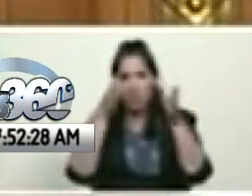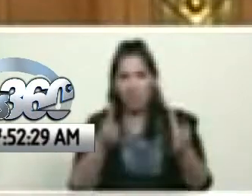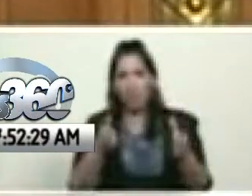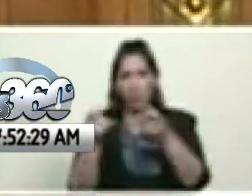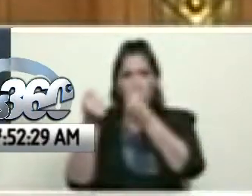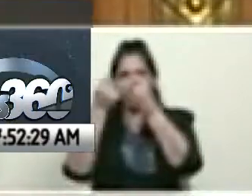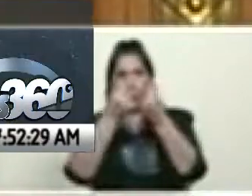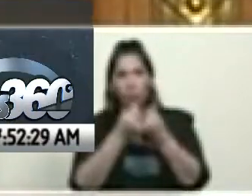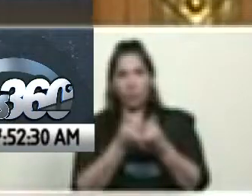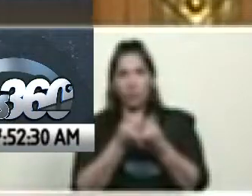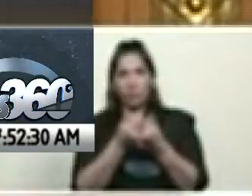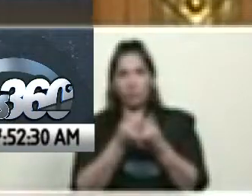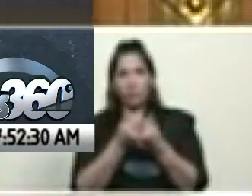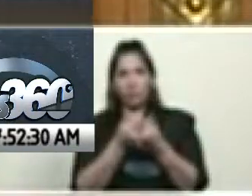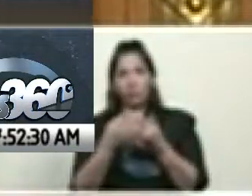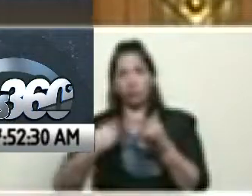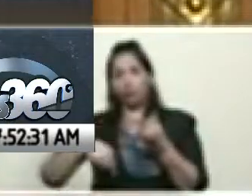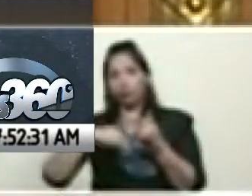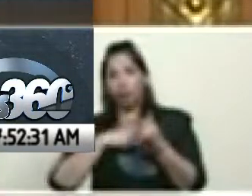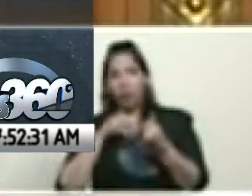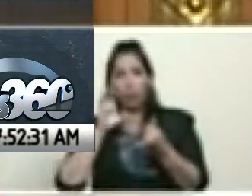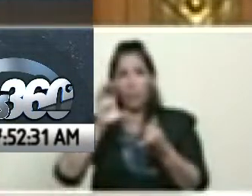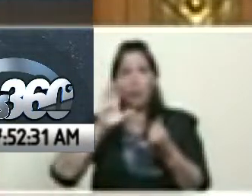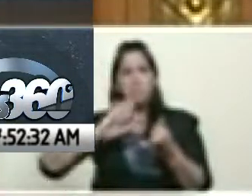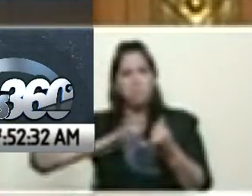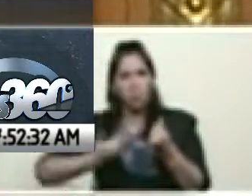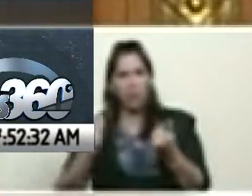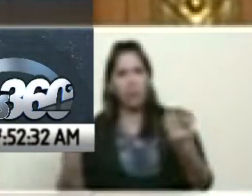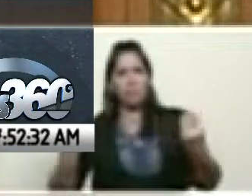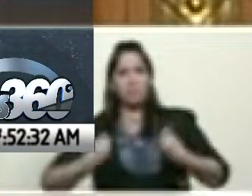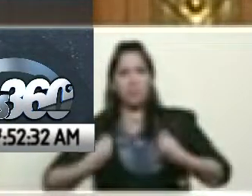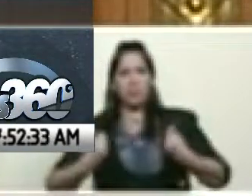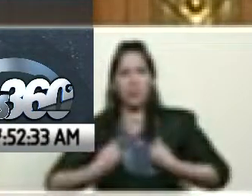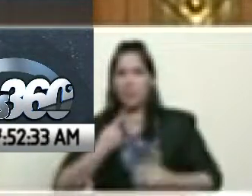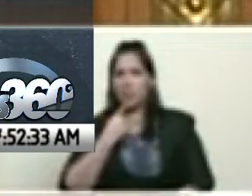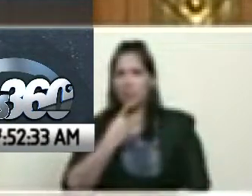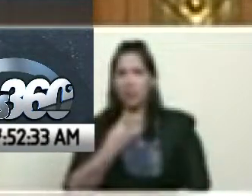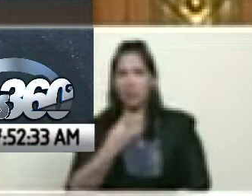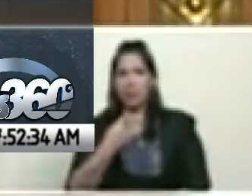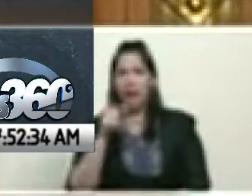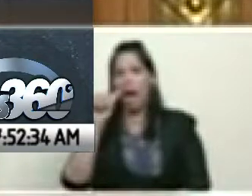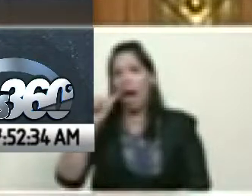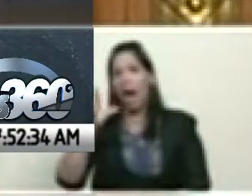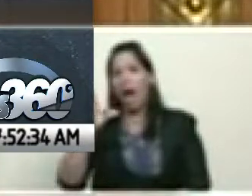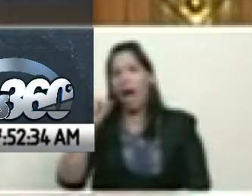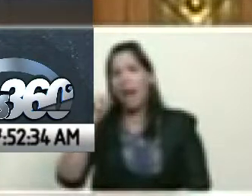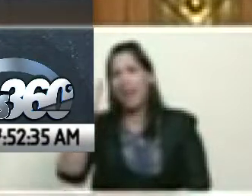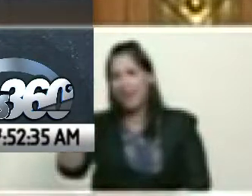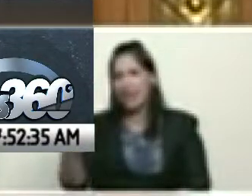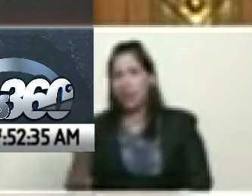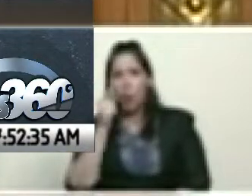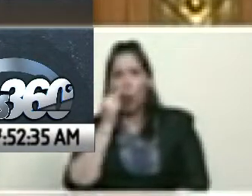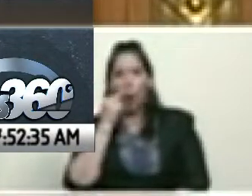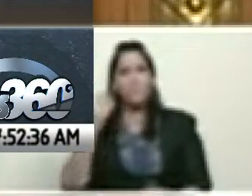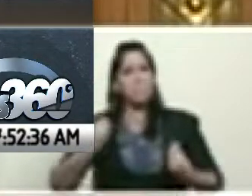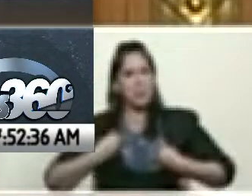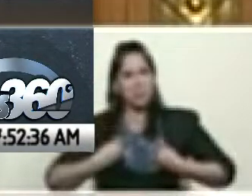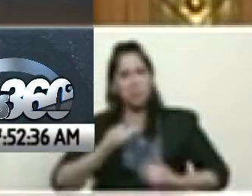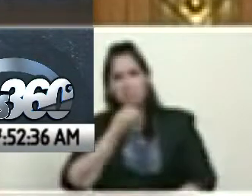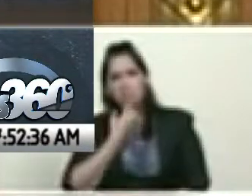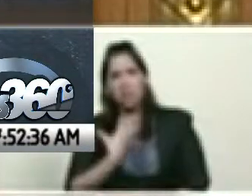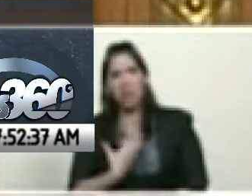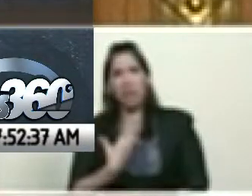similares a las expresadas por eeuu en torno a la legitimidad de la presidencia de maduro y advirtiendo de consecuencias diplomáticas por la